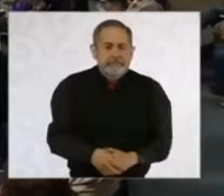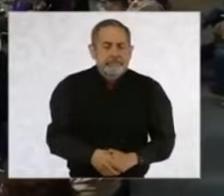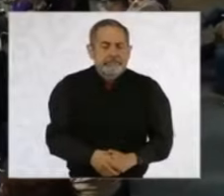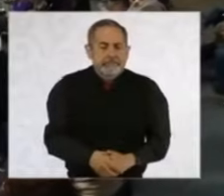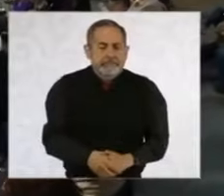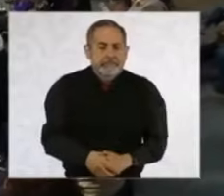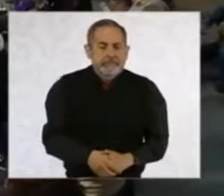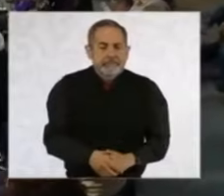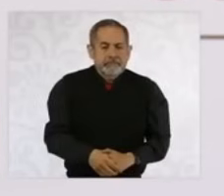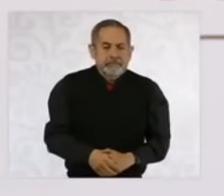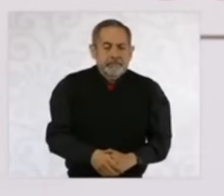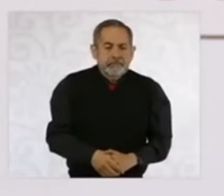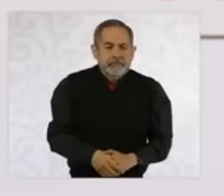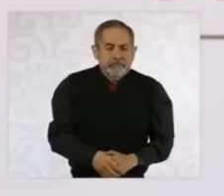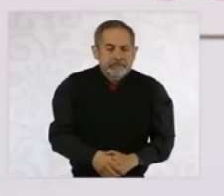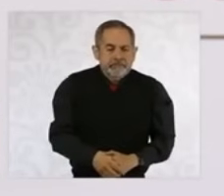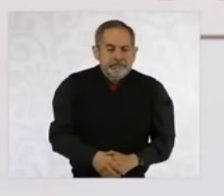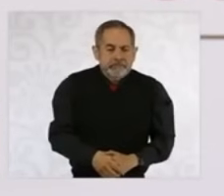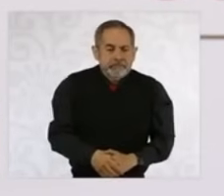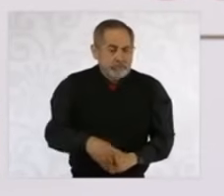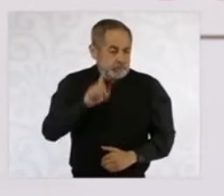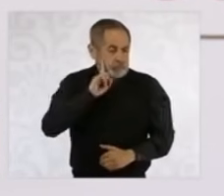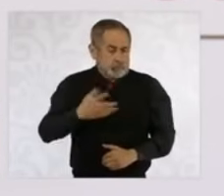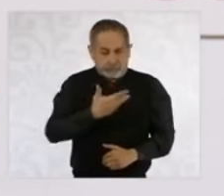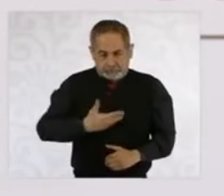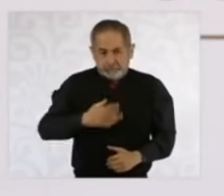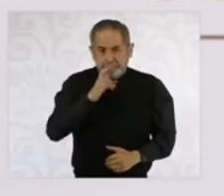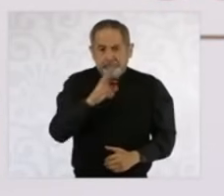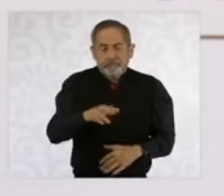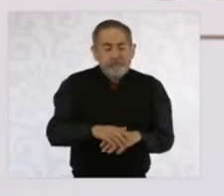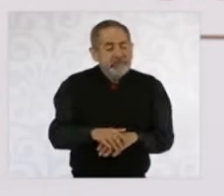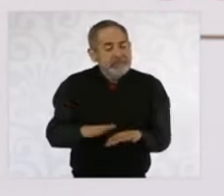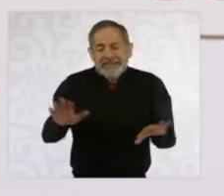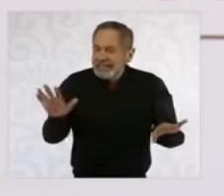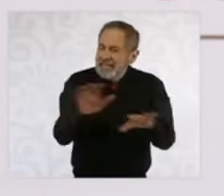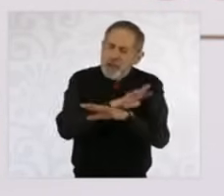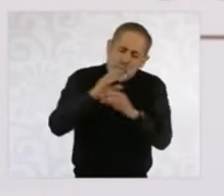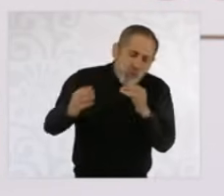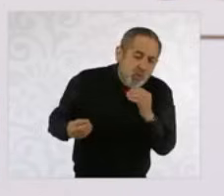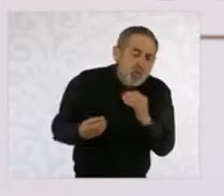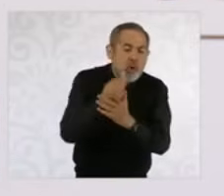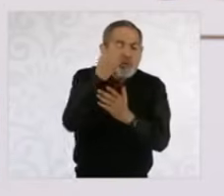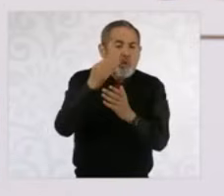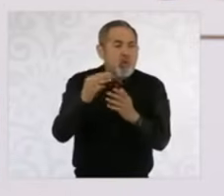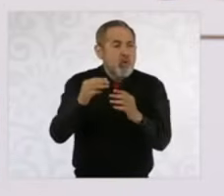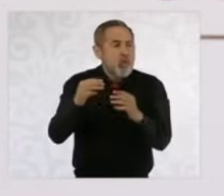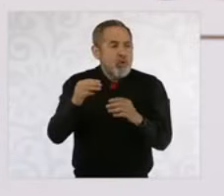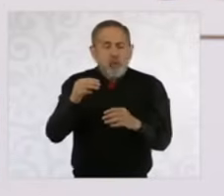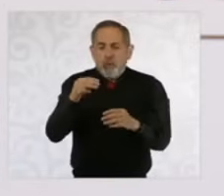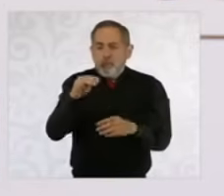Es el cambio de régimen, es un nuevo modelo de desarrollo económico